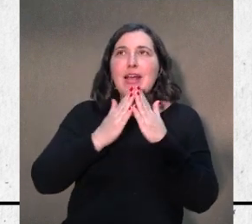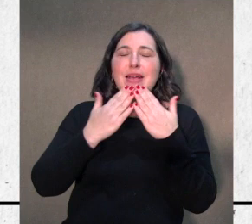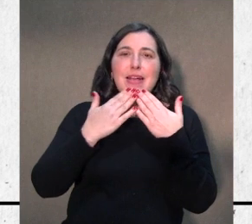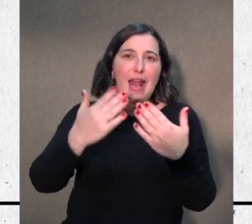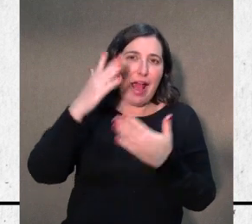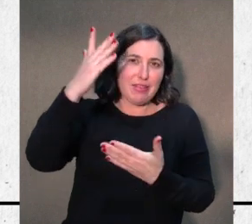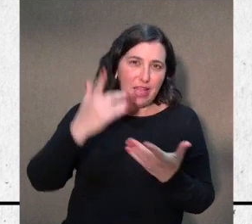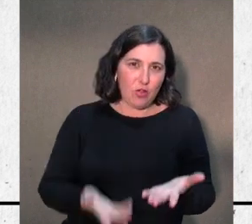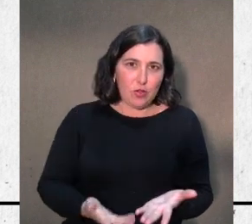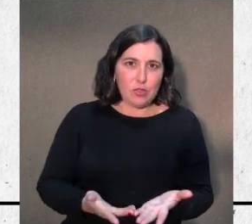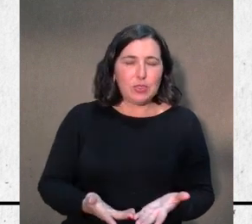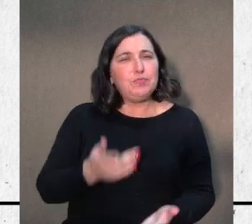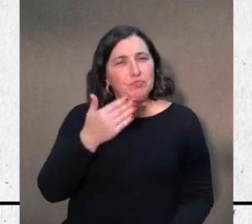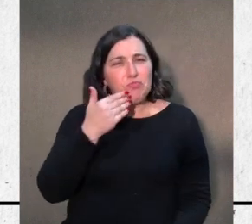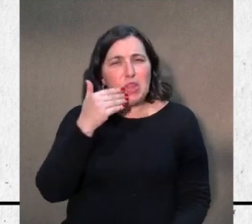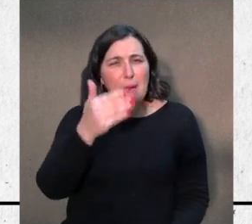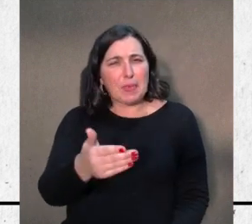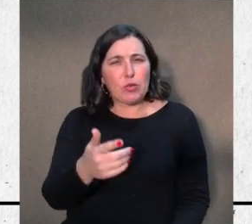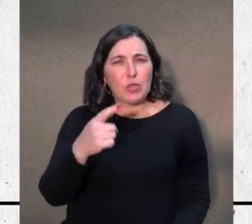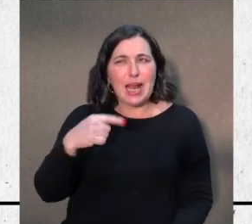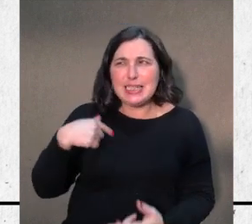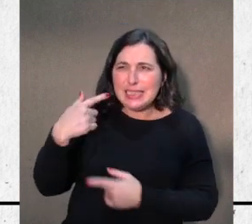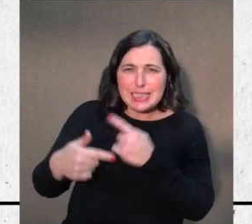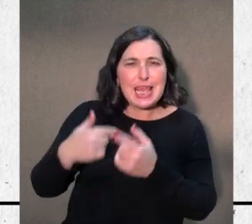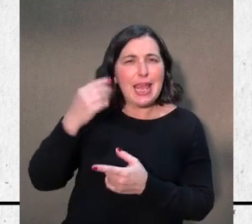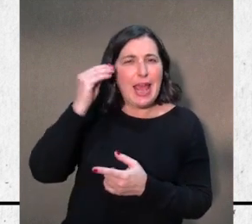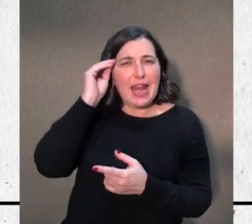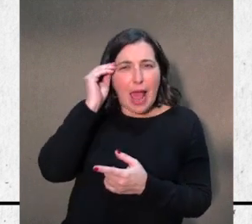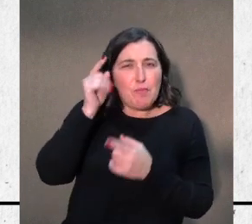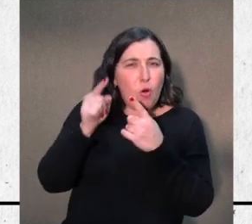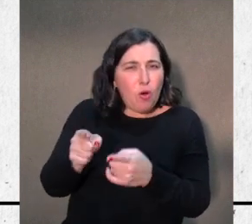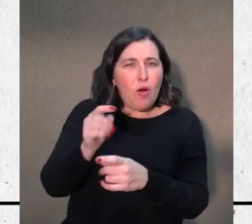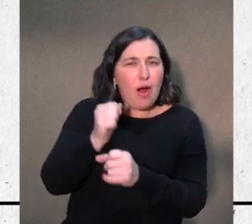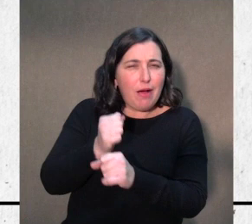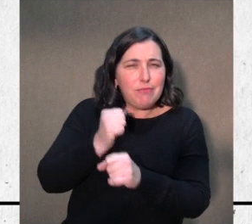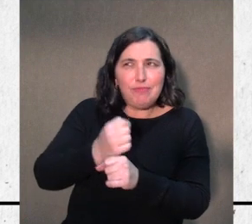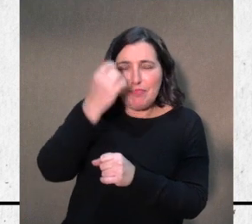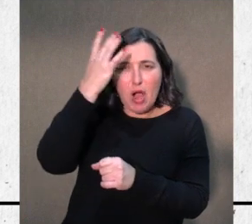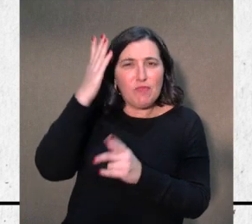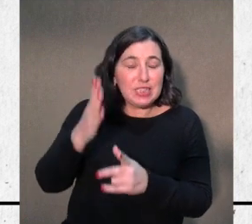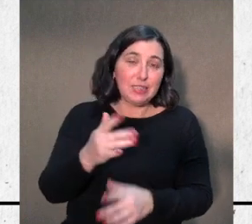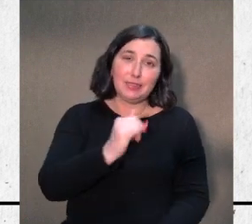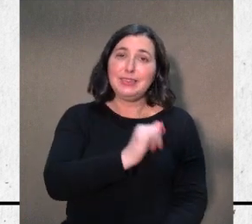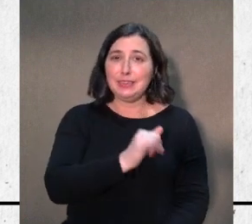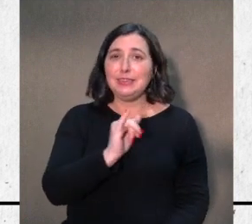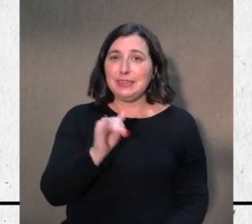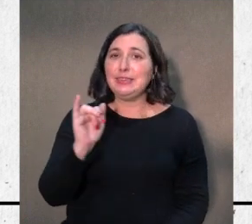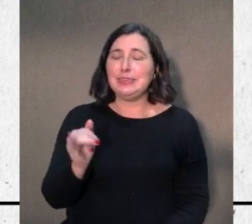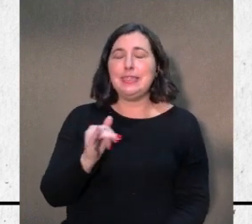vida? Sí, yo sí. ¿Se enfrenta? No, yo sí, me encanta lo que hago y lo